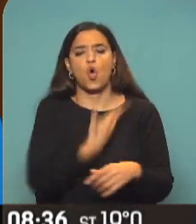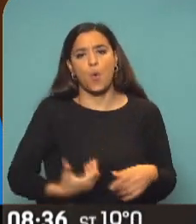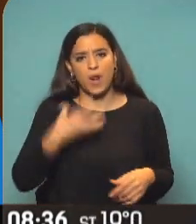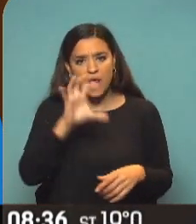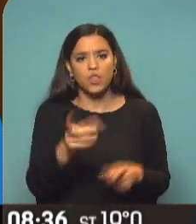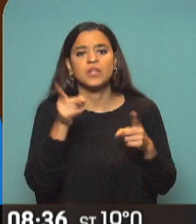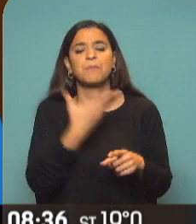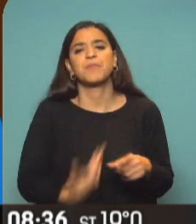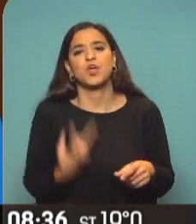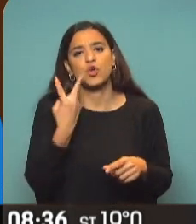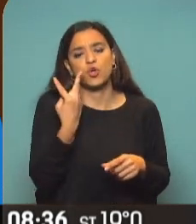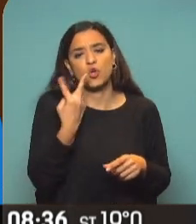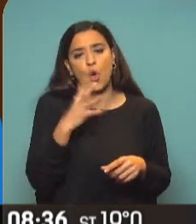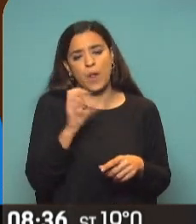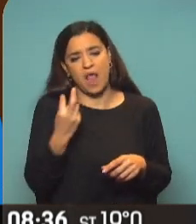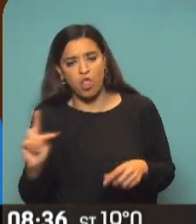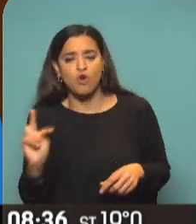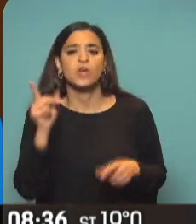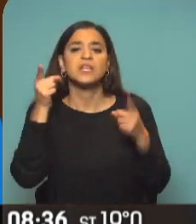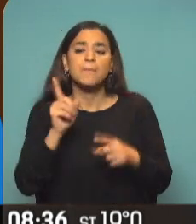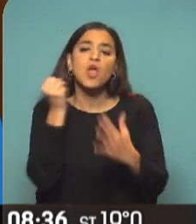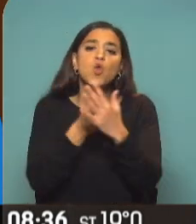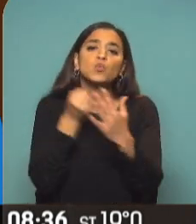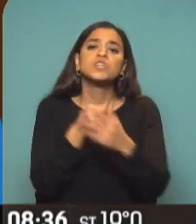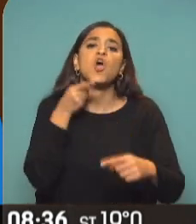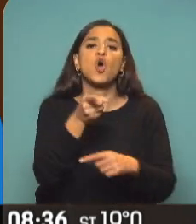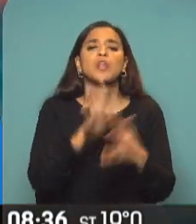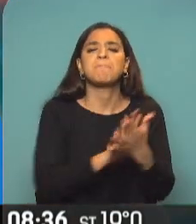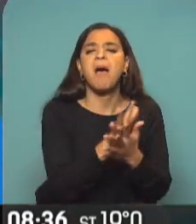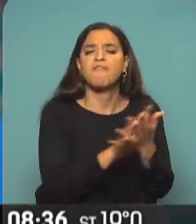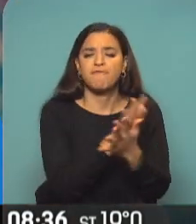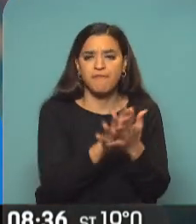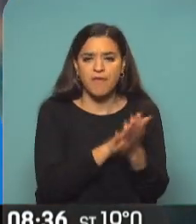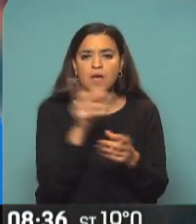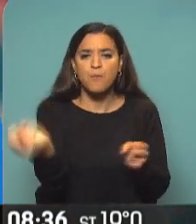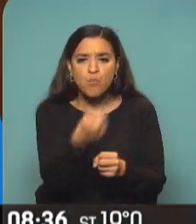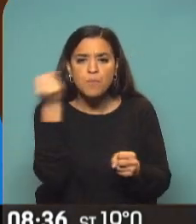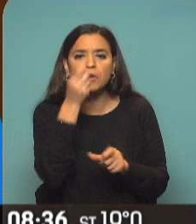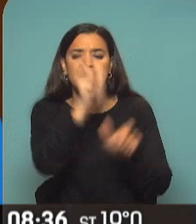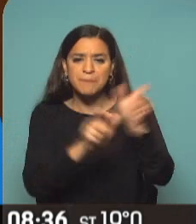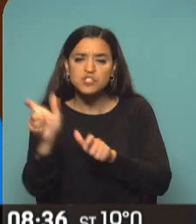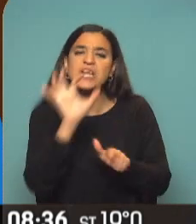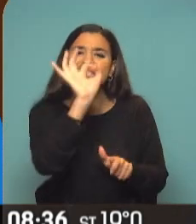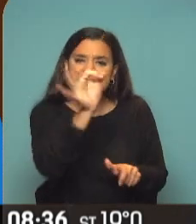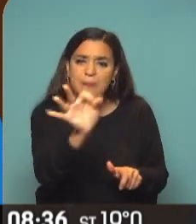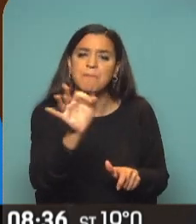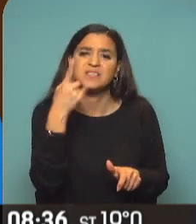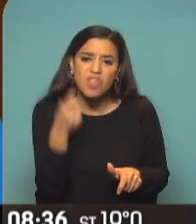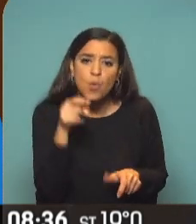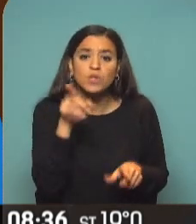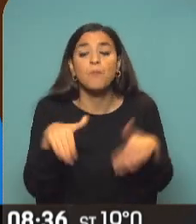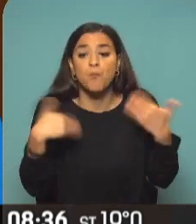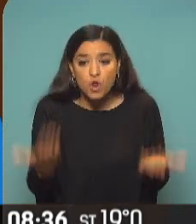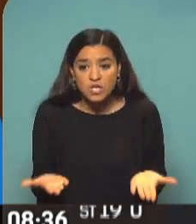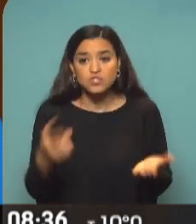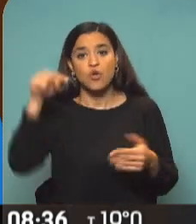con el vicegobernador y también la lucha contra las mafias. Por eso es muy importante que la gente sepa, reconozca esto, y es por eso que